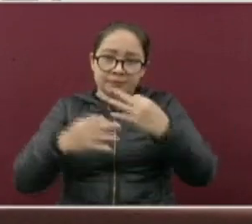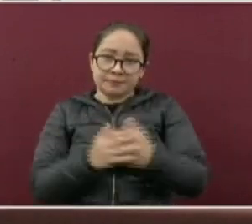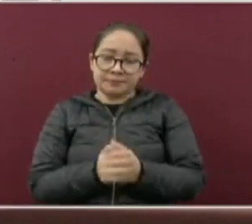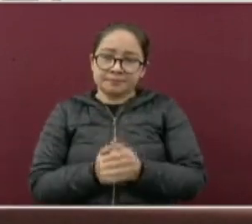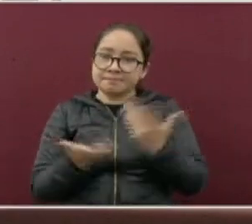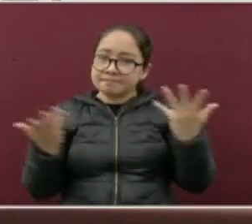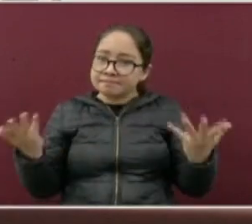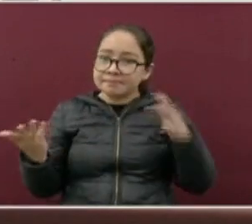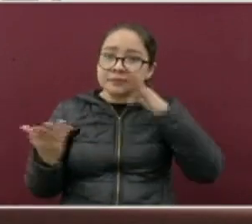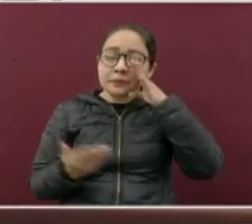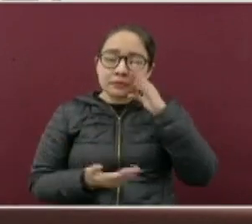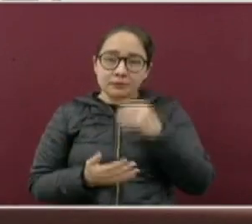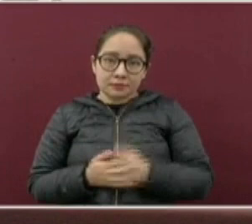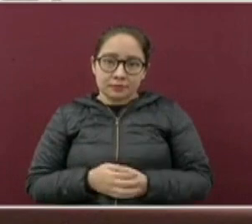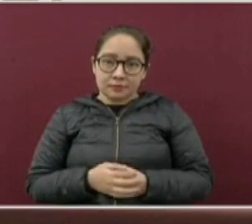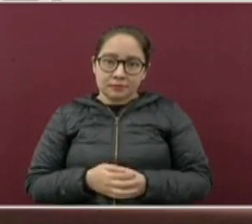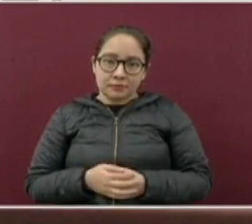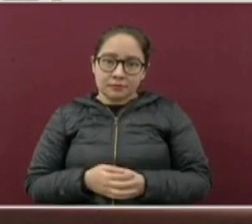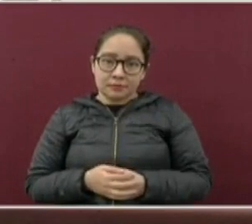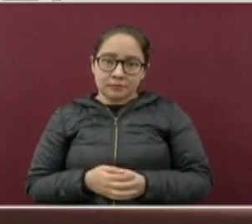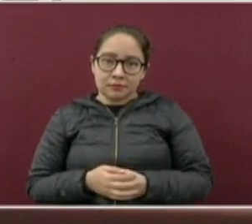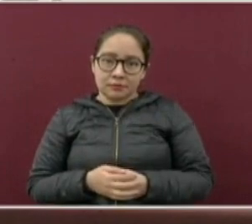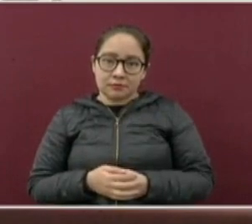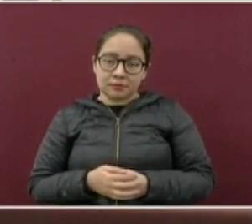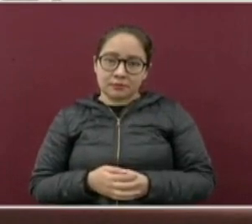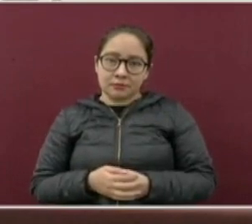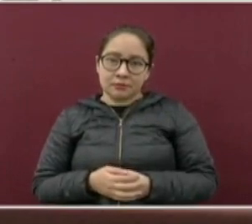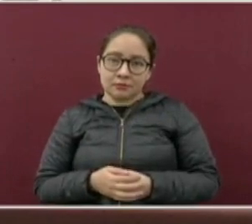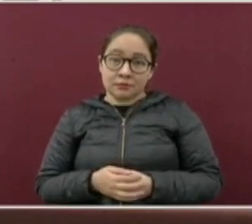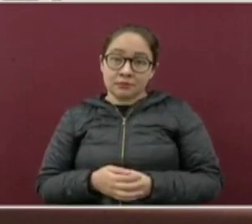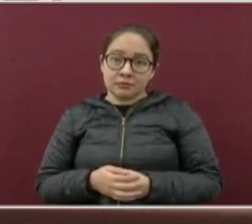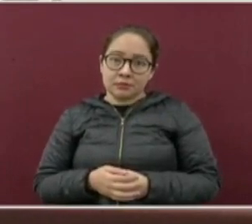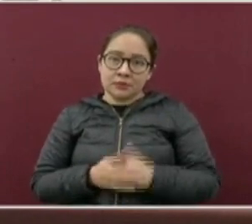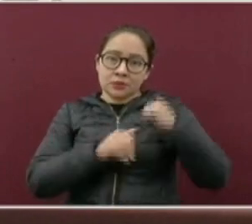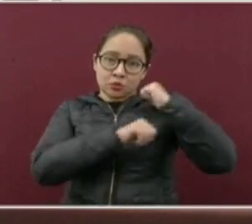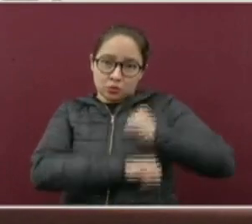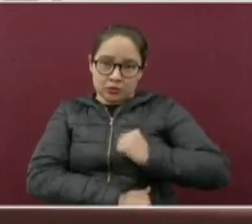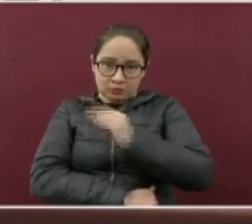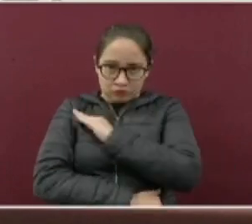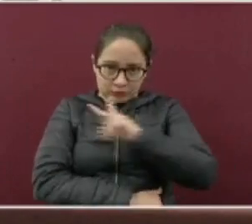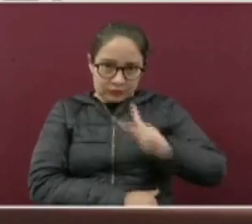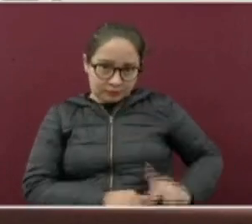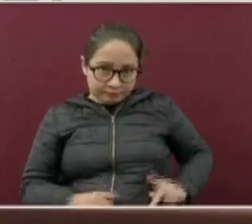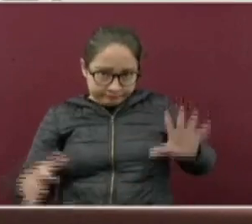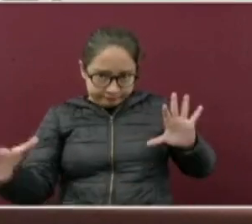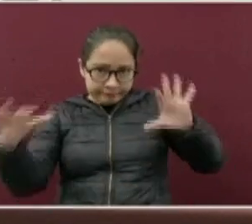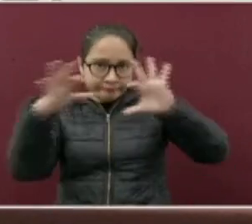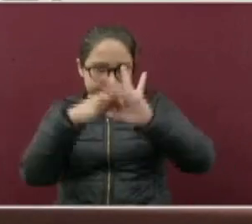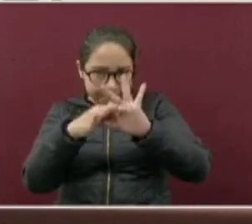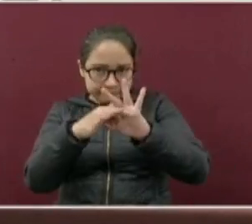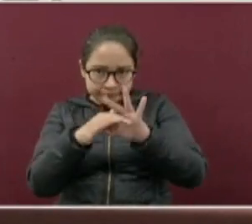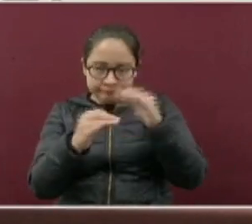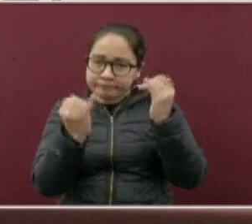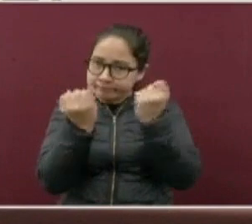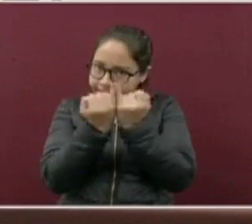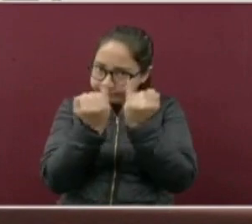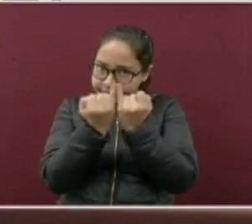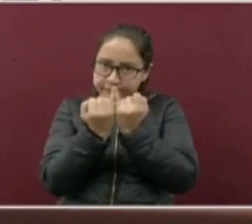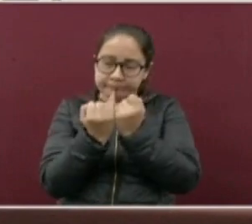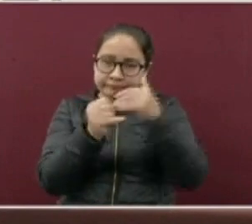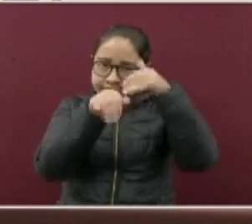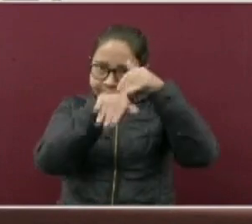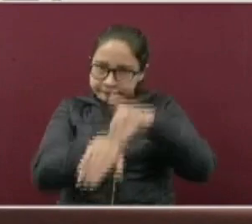haremos precisamente en coordinación con las autoridades municipales, pero principalmente con ayuda de